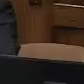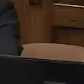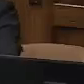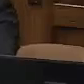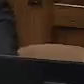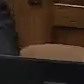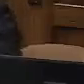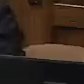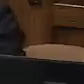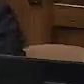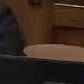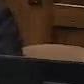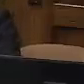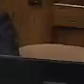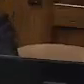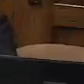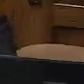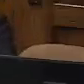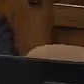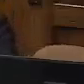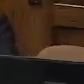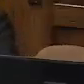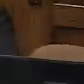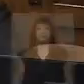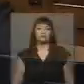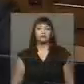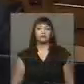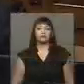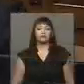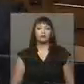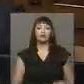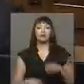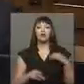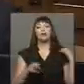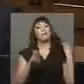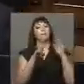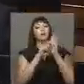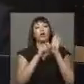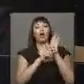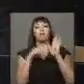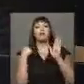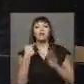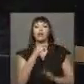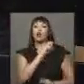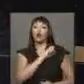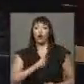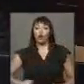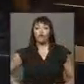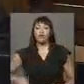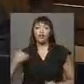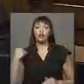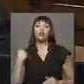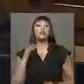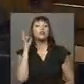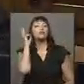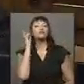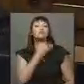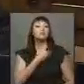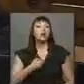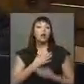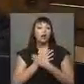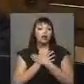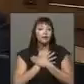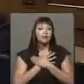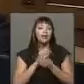Gracias, señor presidente. El programa de gobierno de nuestra presidenta Michelle Bachelet definió como uno de los ejes estratégicos de su